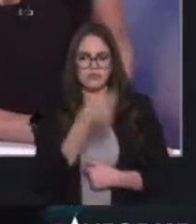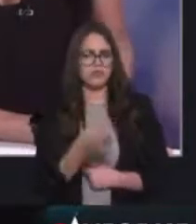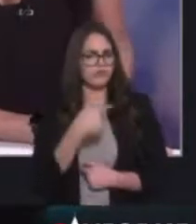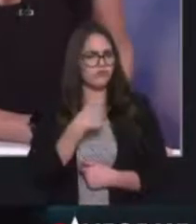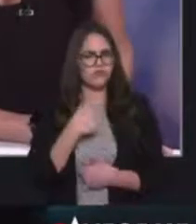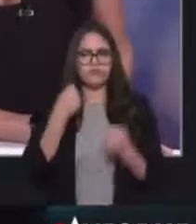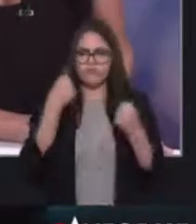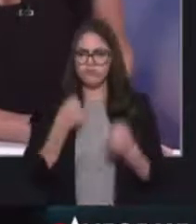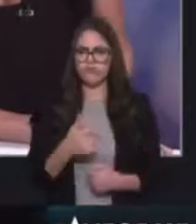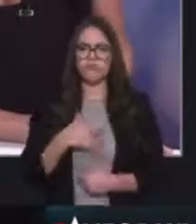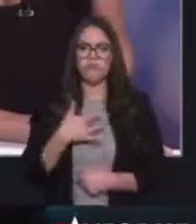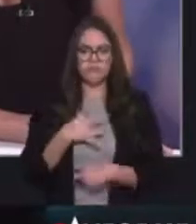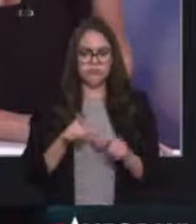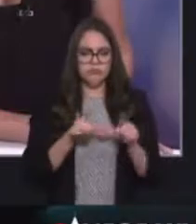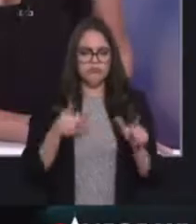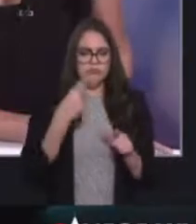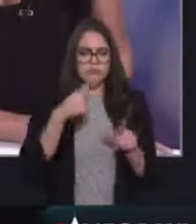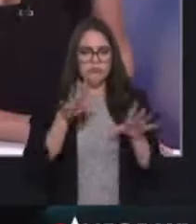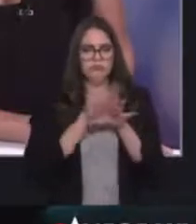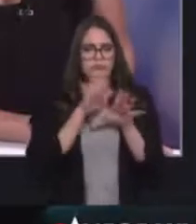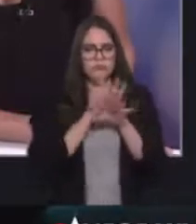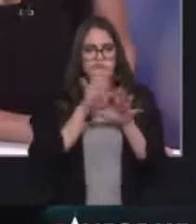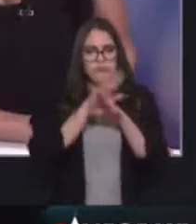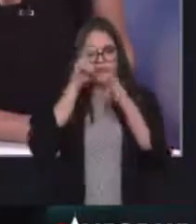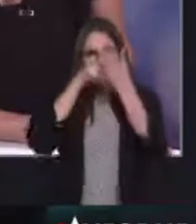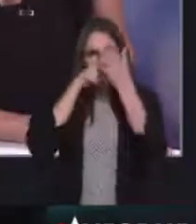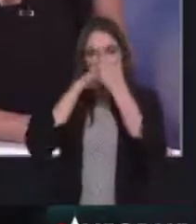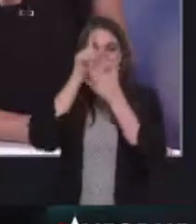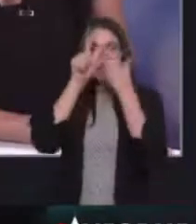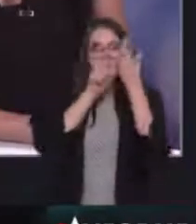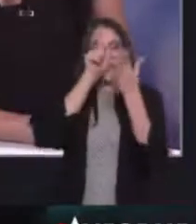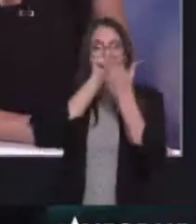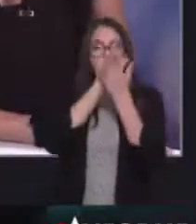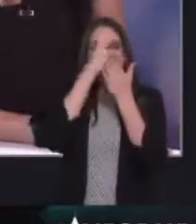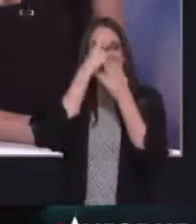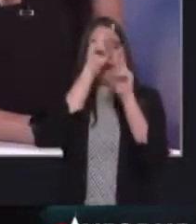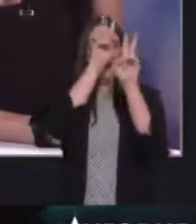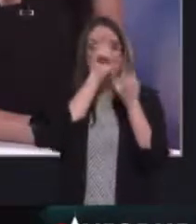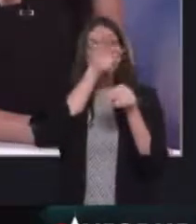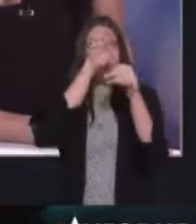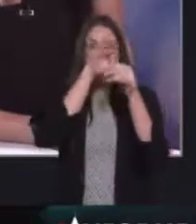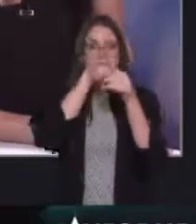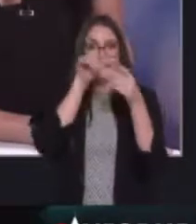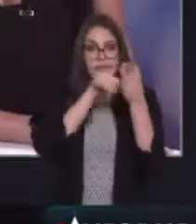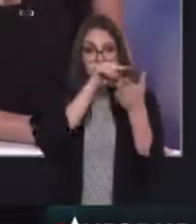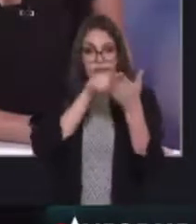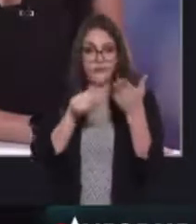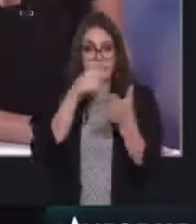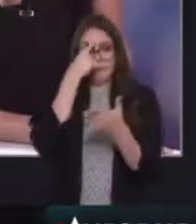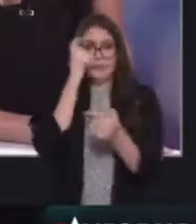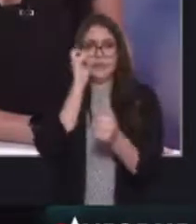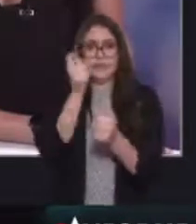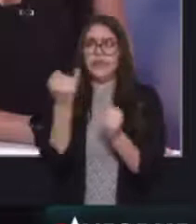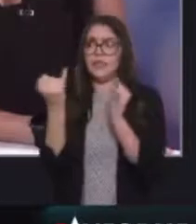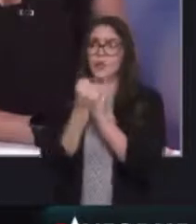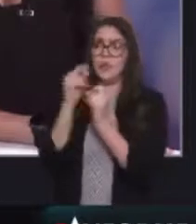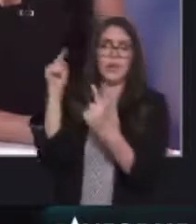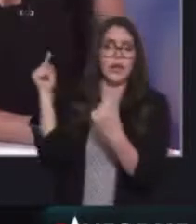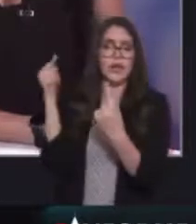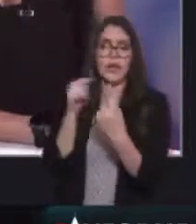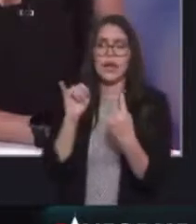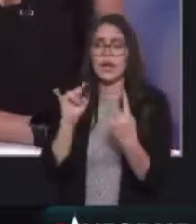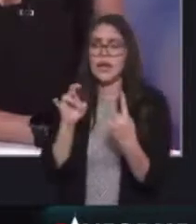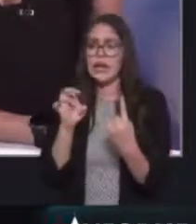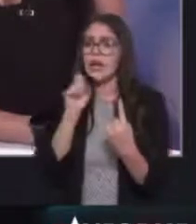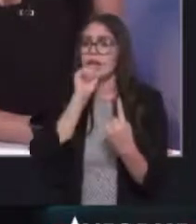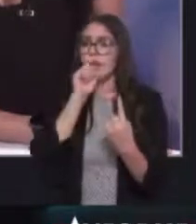listos para hacer una reforma electoral que alcance al INE y al Tribunal Electoral,